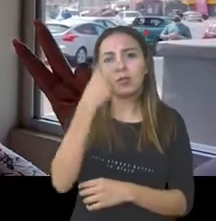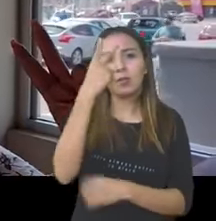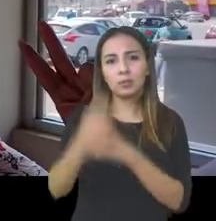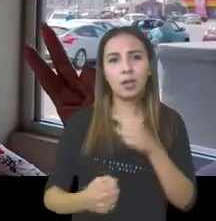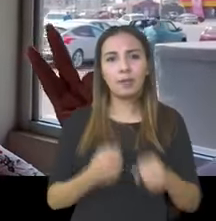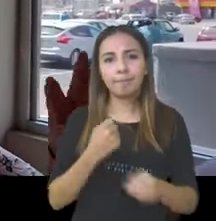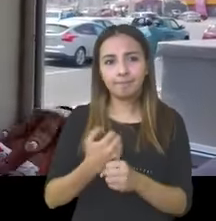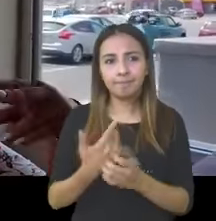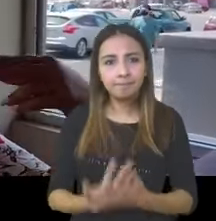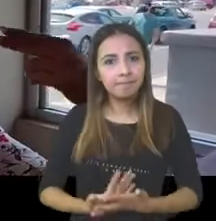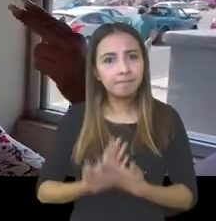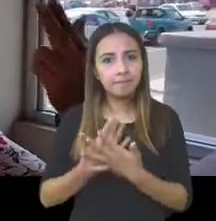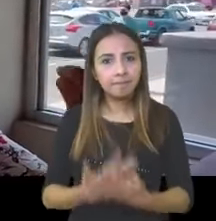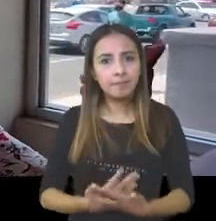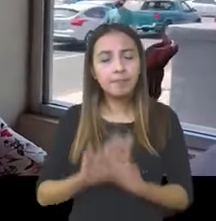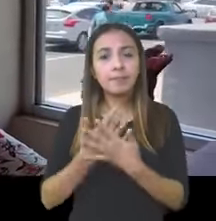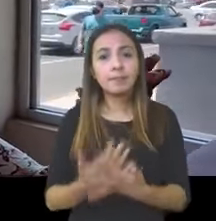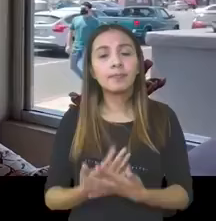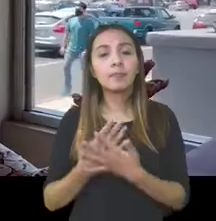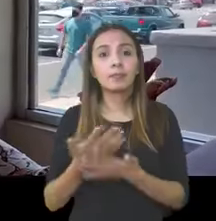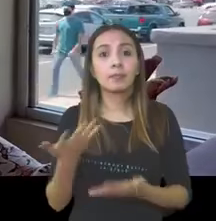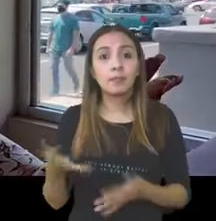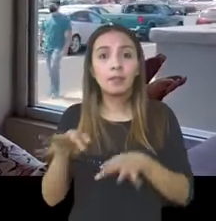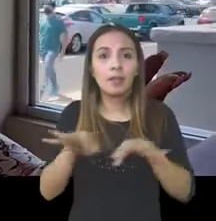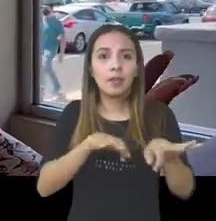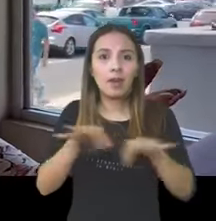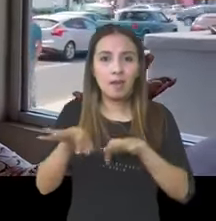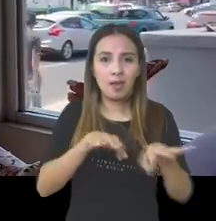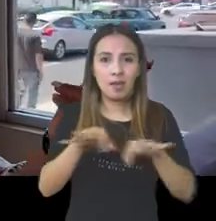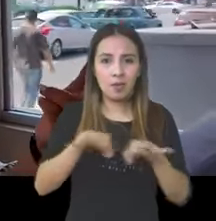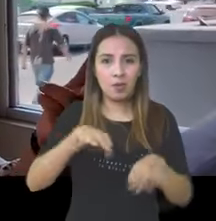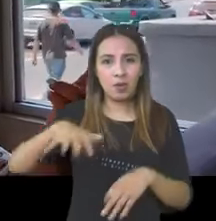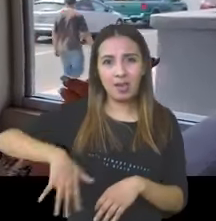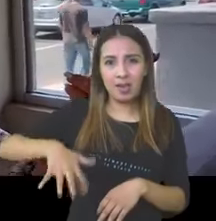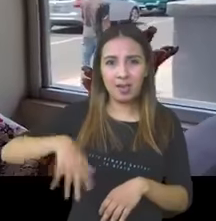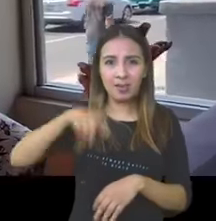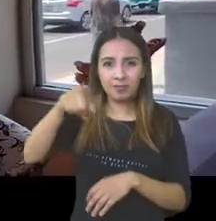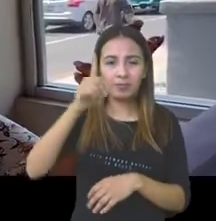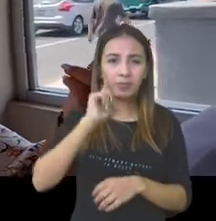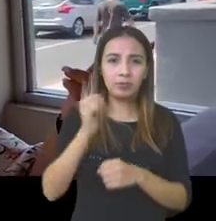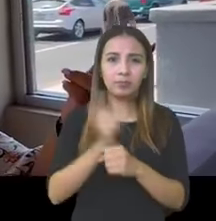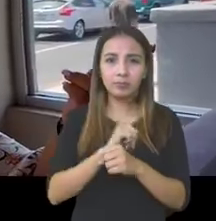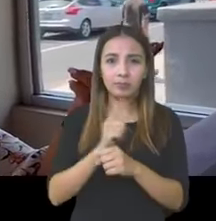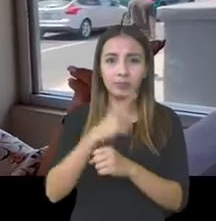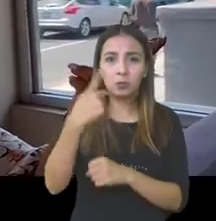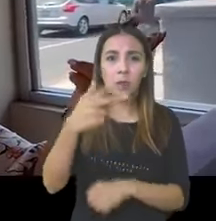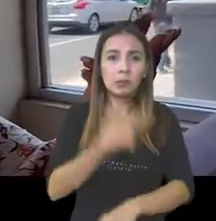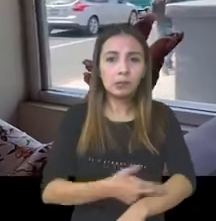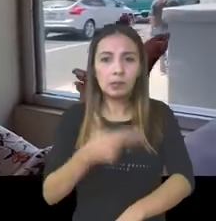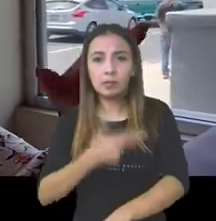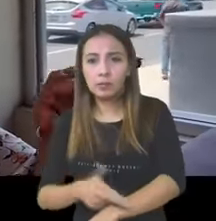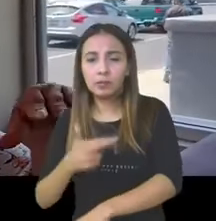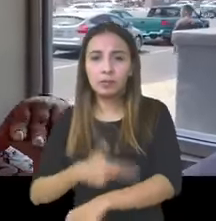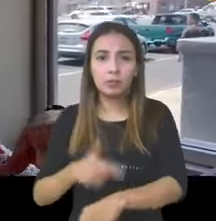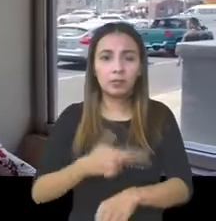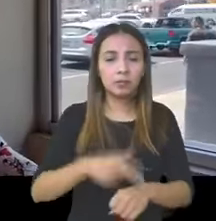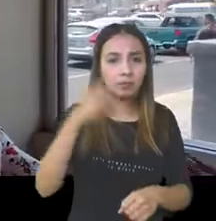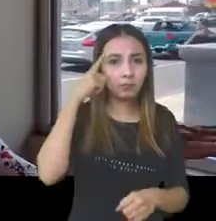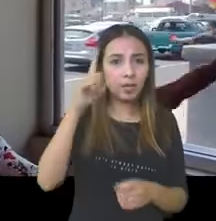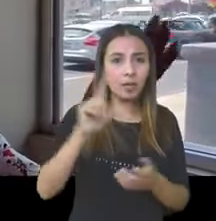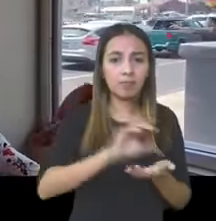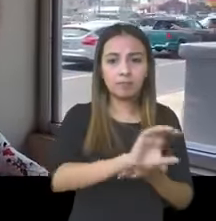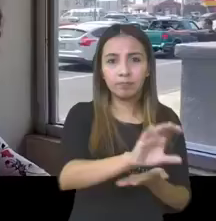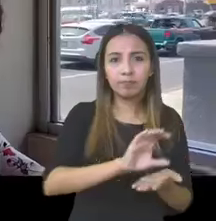espera, sí. Entonces el trabajo que argumenta la licenciada están haciendo para mí está como que